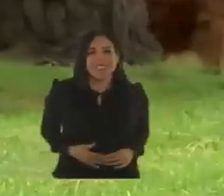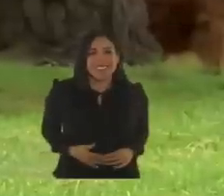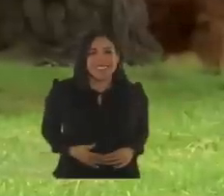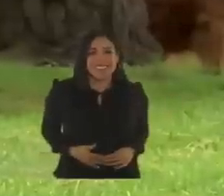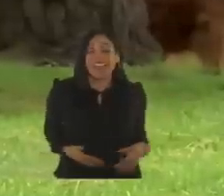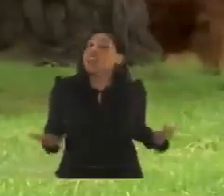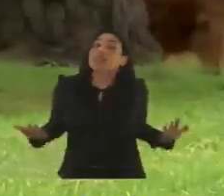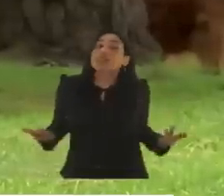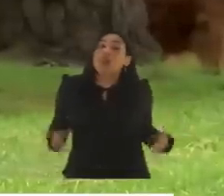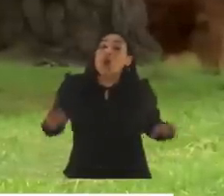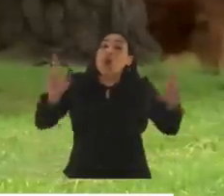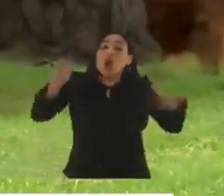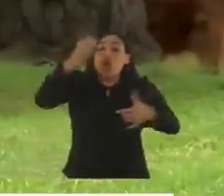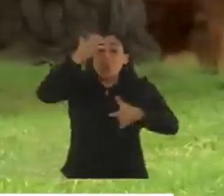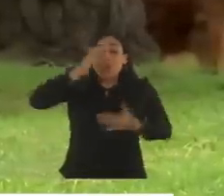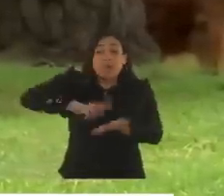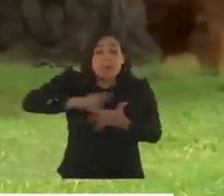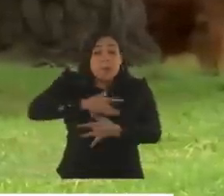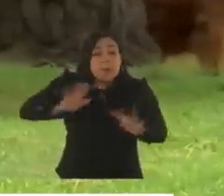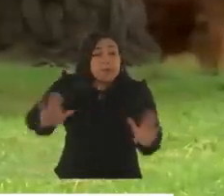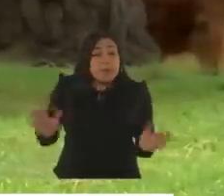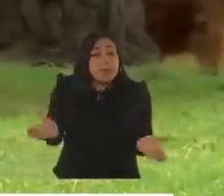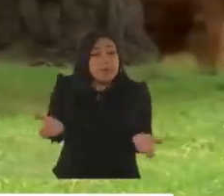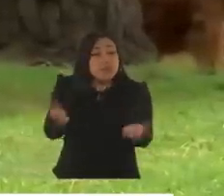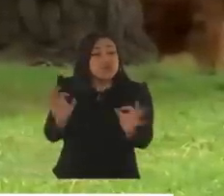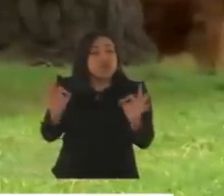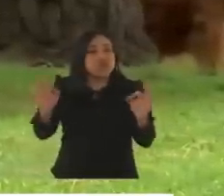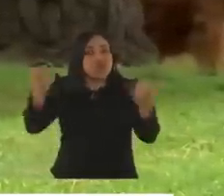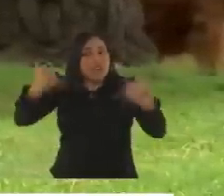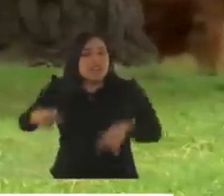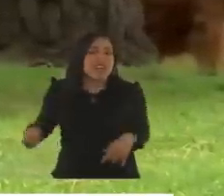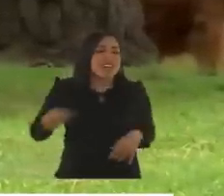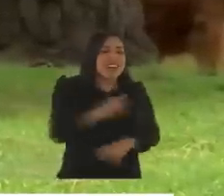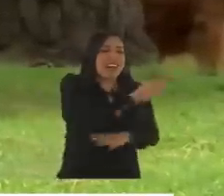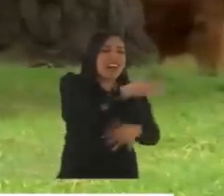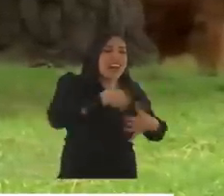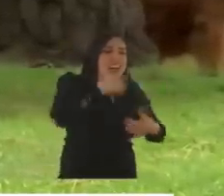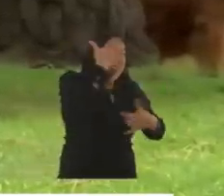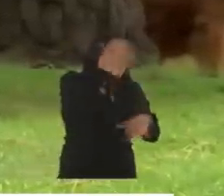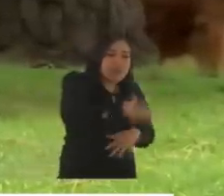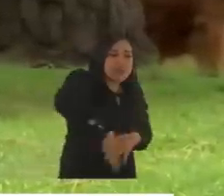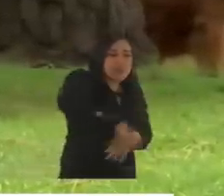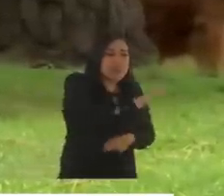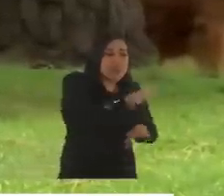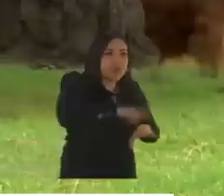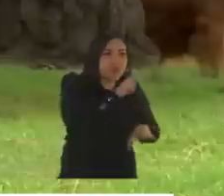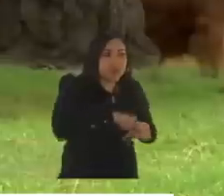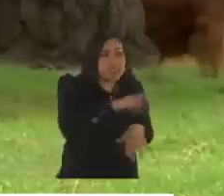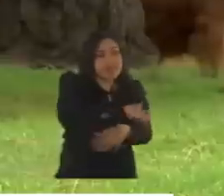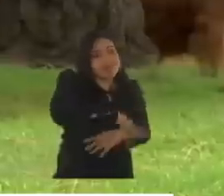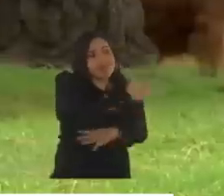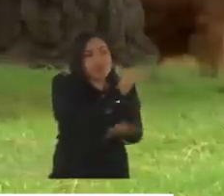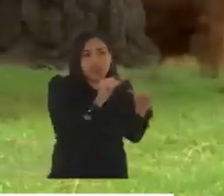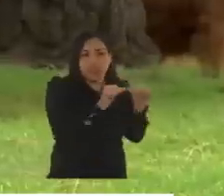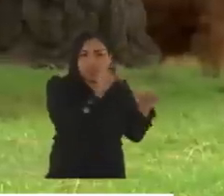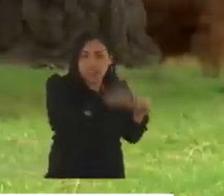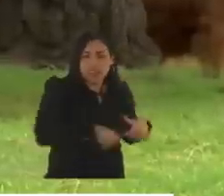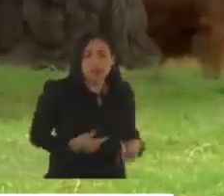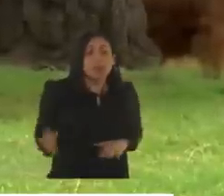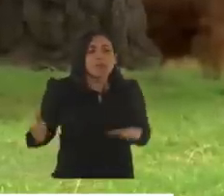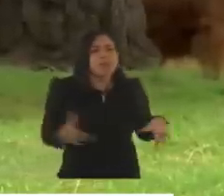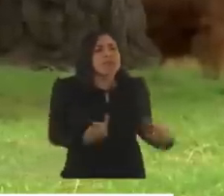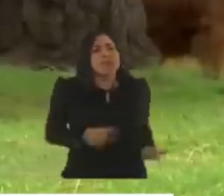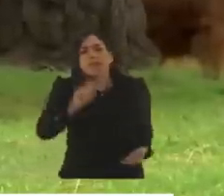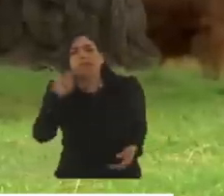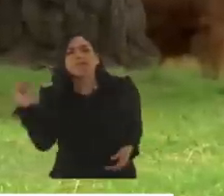Bueno, pues esperamos que este mono se recupere satisfactoriamente para que pueda volver pronto a su hábitat. Es el lugar donde debe estar. Ahora quiero